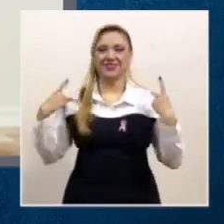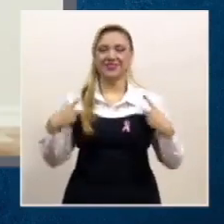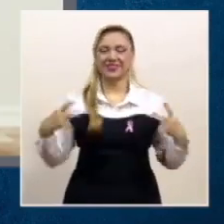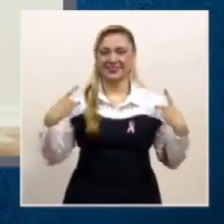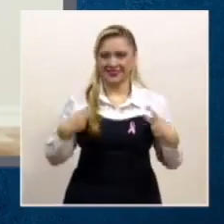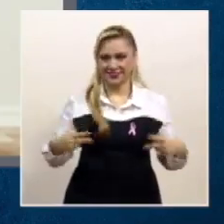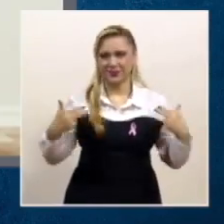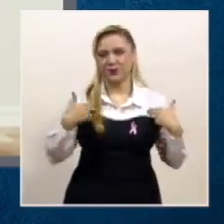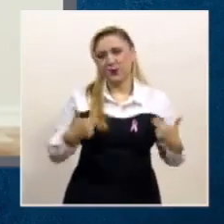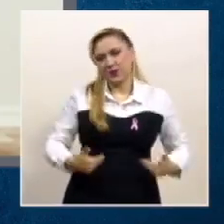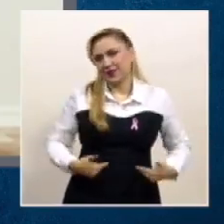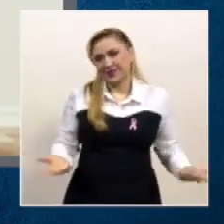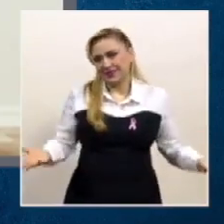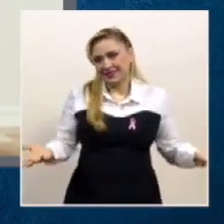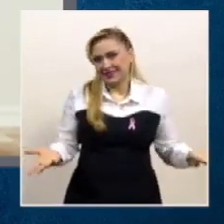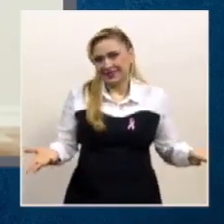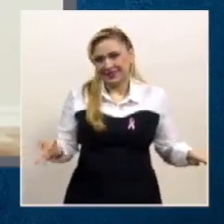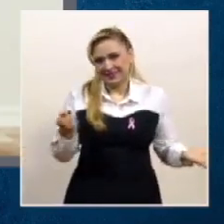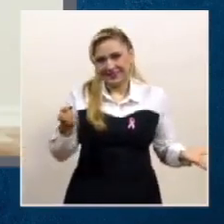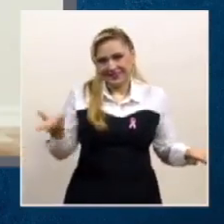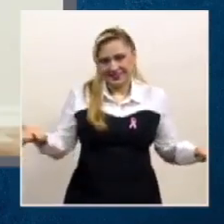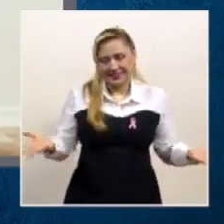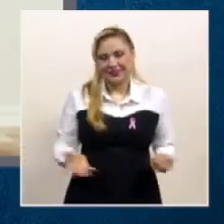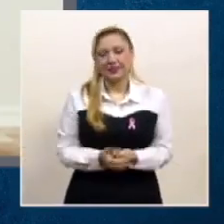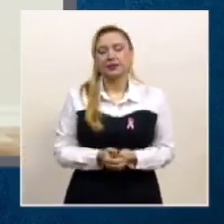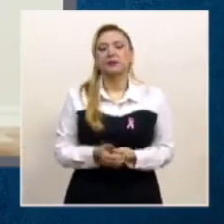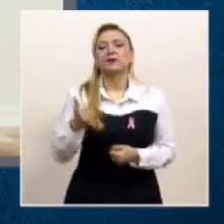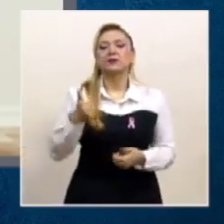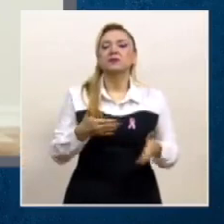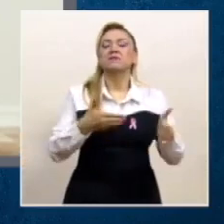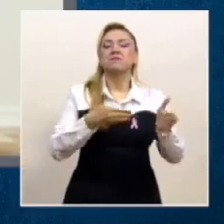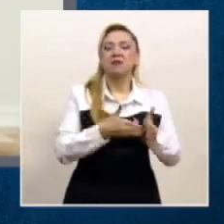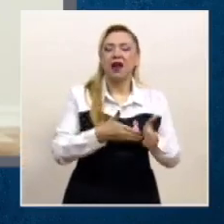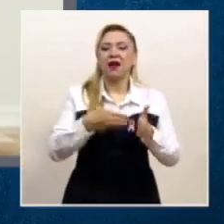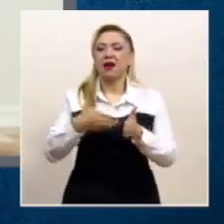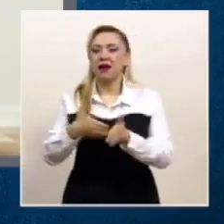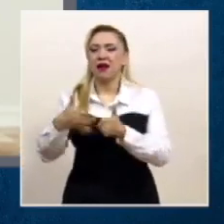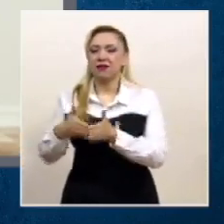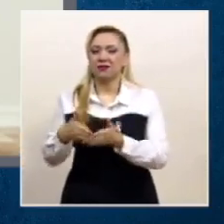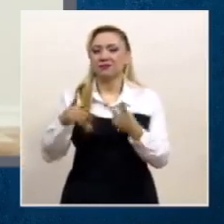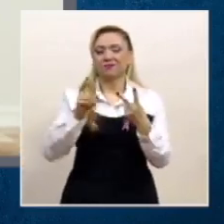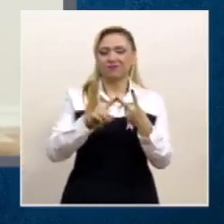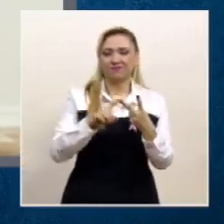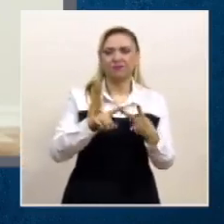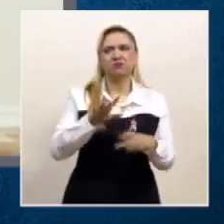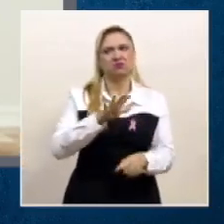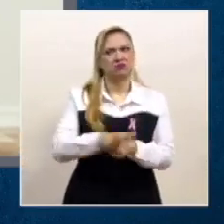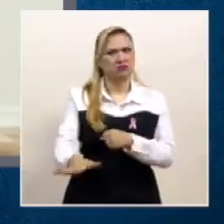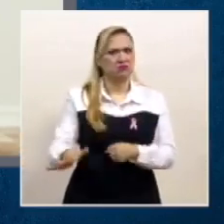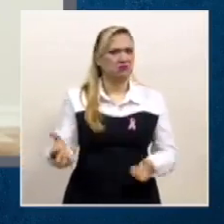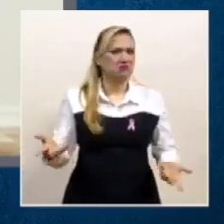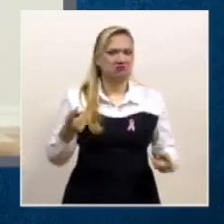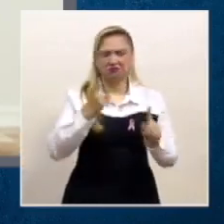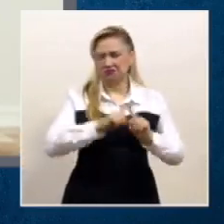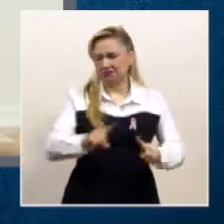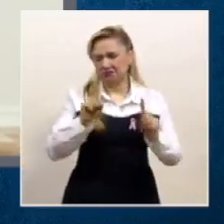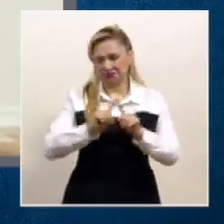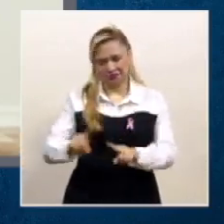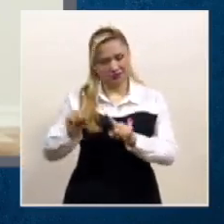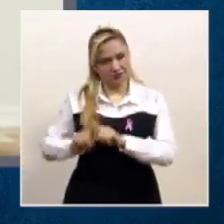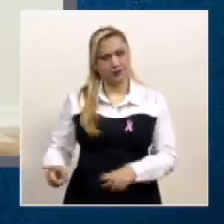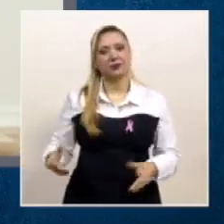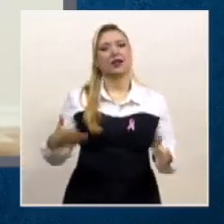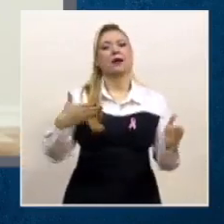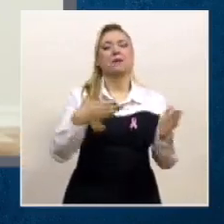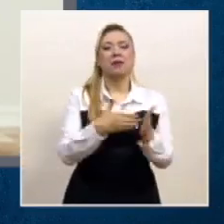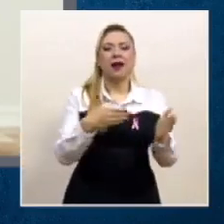otro lado, lo más importante son las barreras. Y estas barreras pueden ser múltiples, ¿no? Tenemos